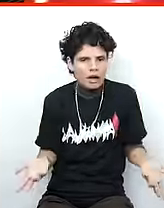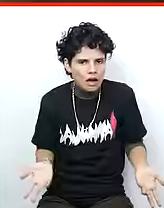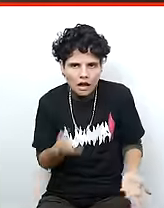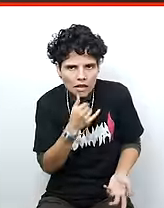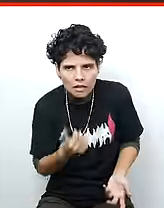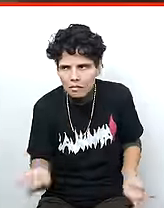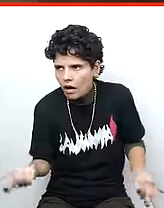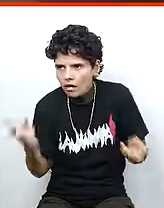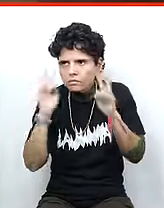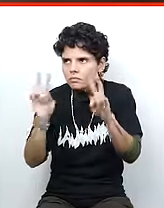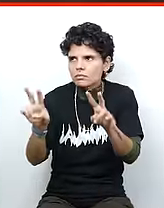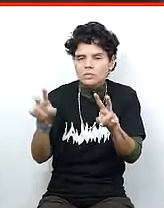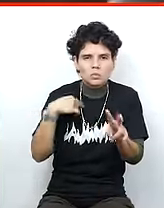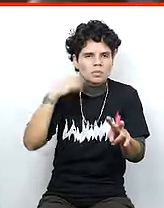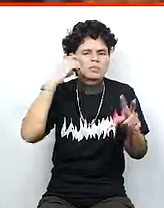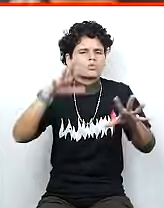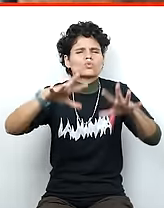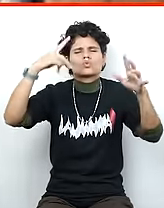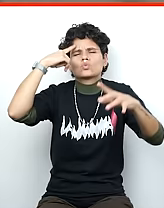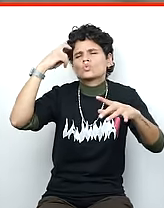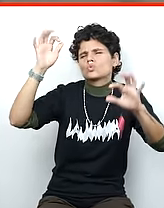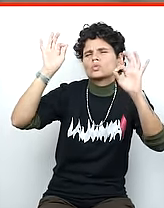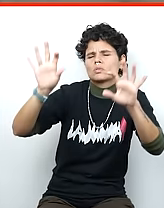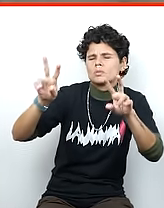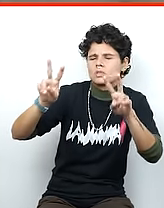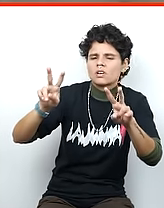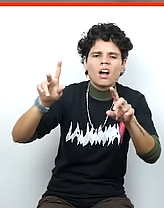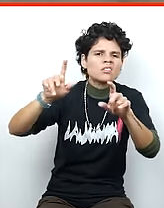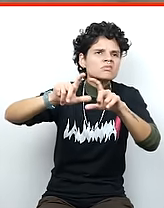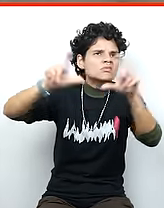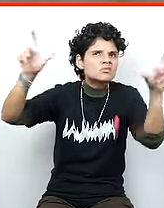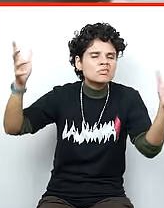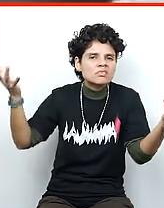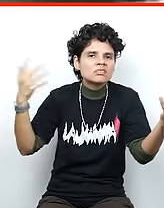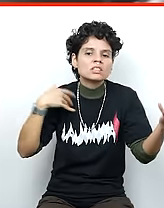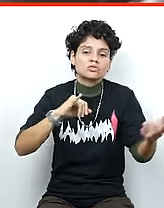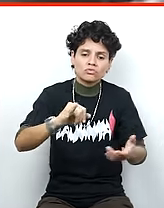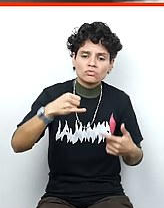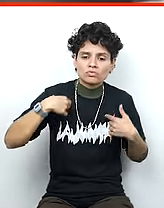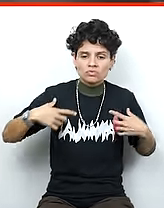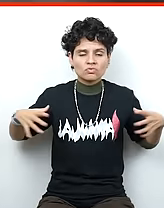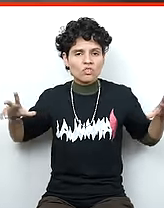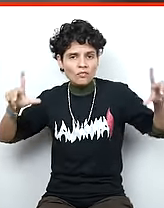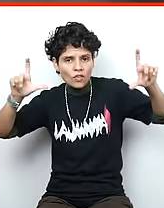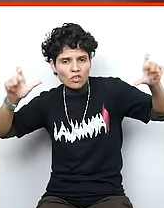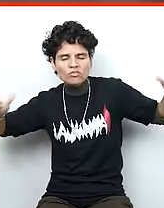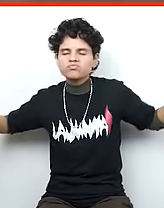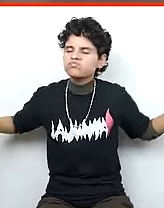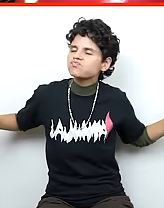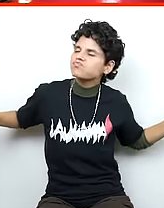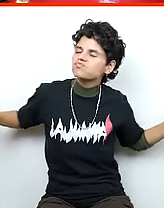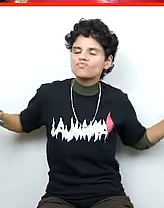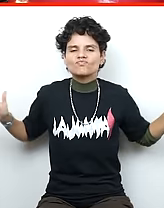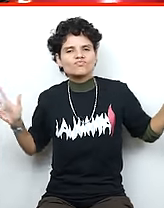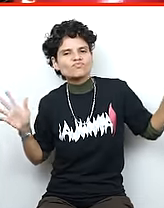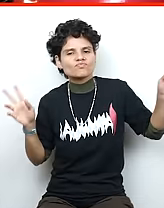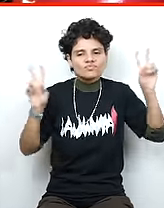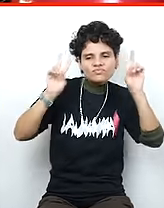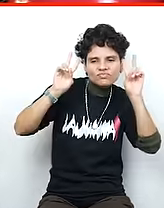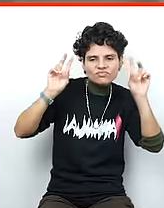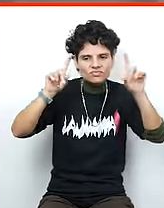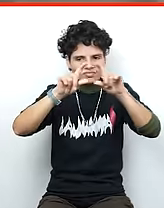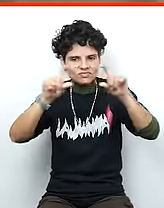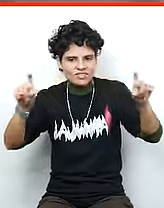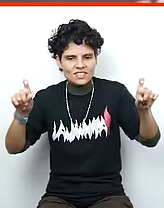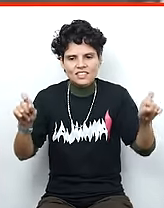que era, no sé, una atracción culenta. ¿Y fuiste a ver el cartel, weá? Yo también fui. Me saqué la mega foto. Yo también. Pero, llegaste hasta arriba y toda la weá. Hasta arriba.